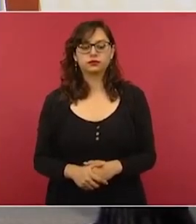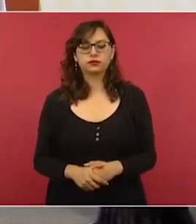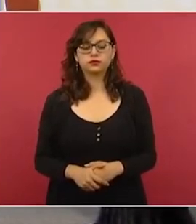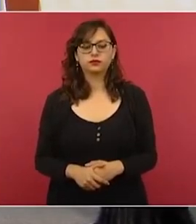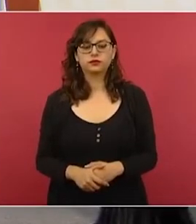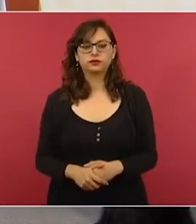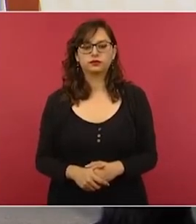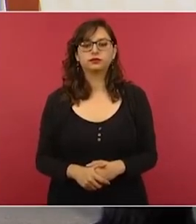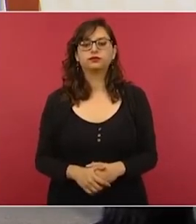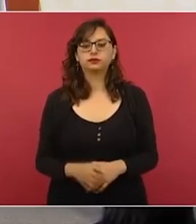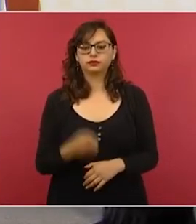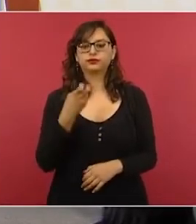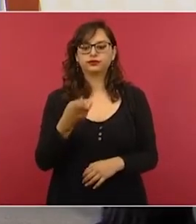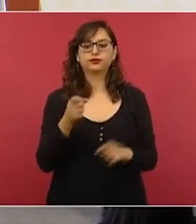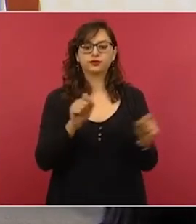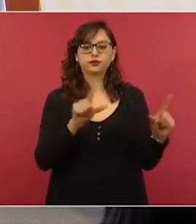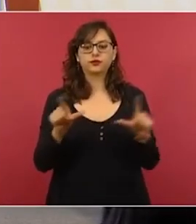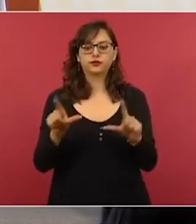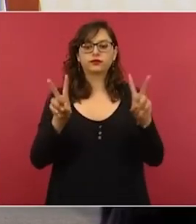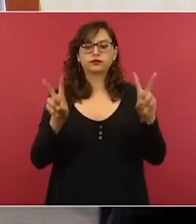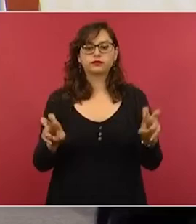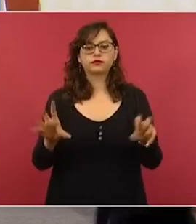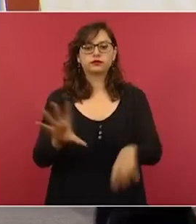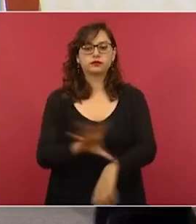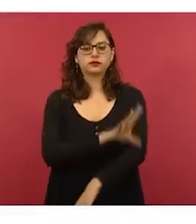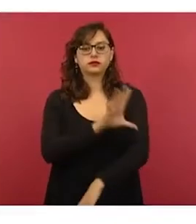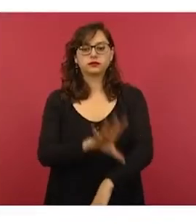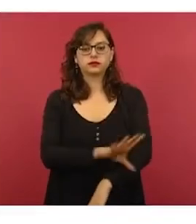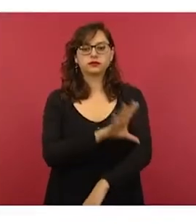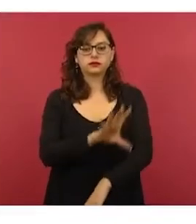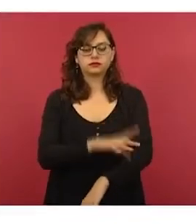Sí, es el de la electricidad.